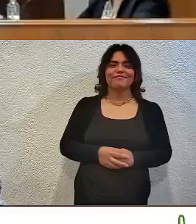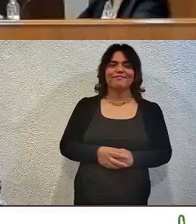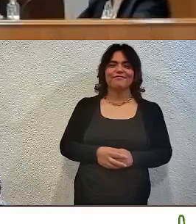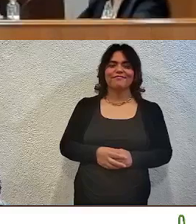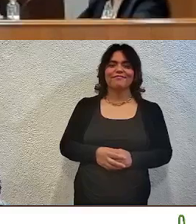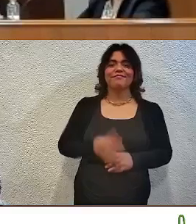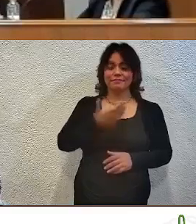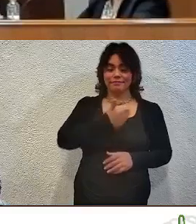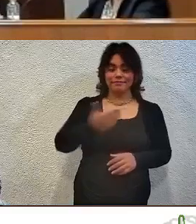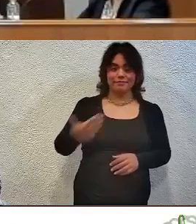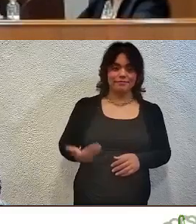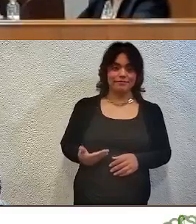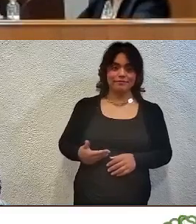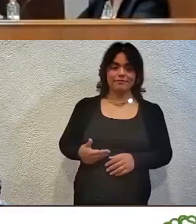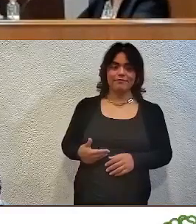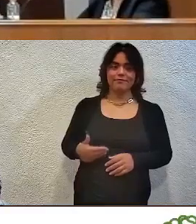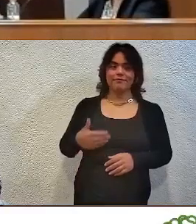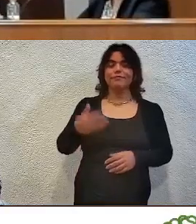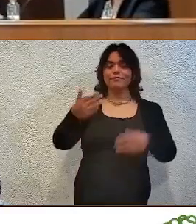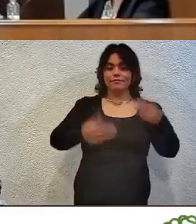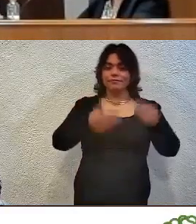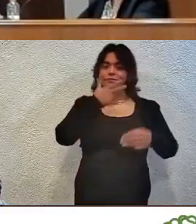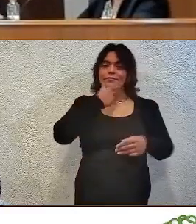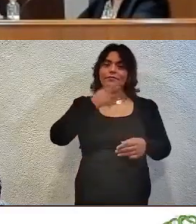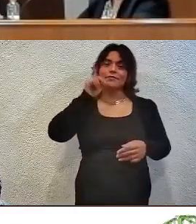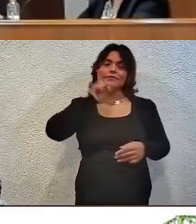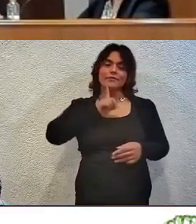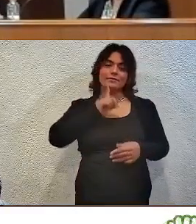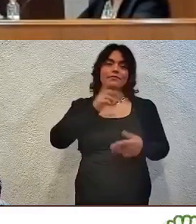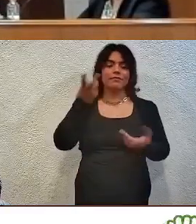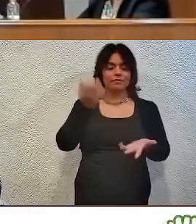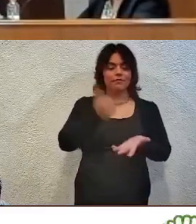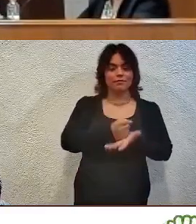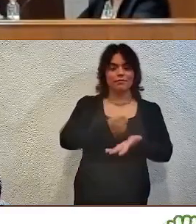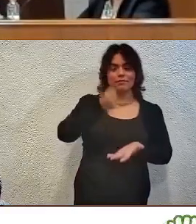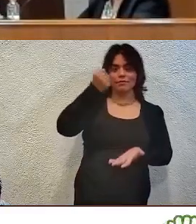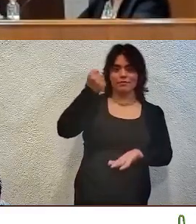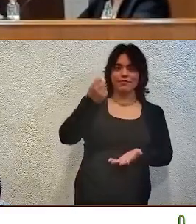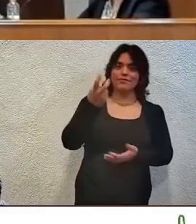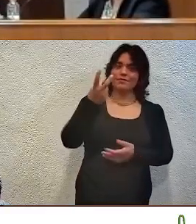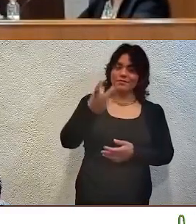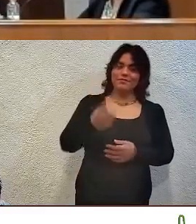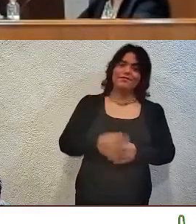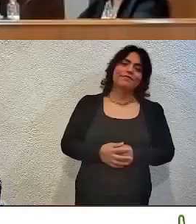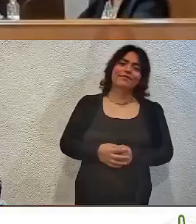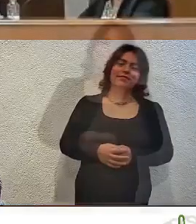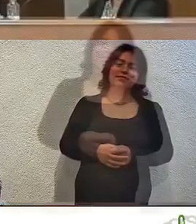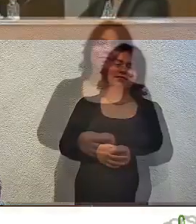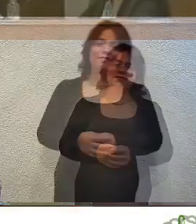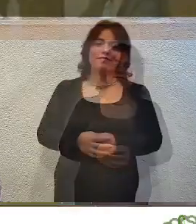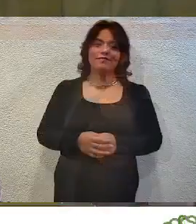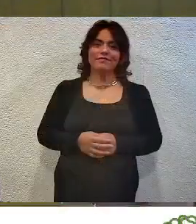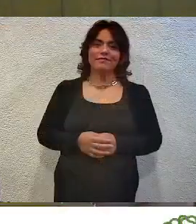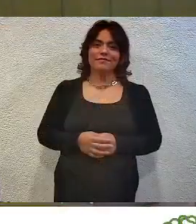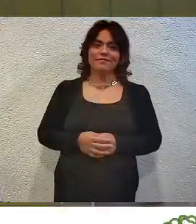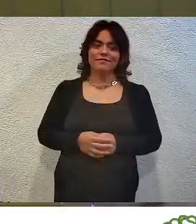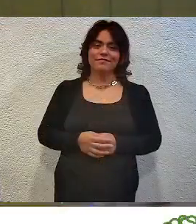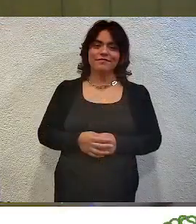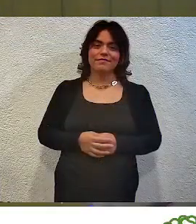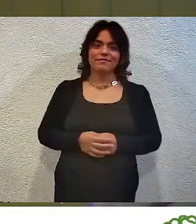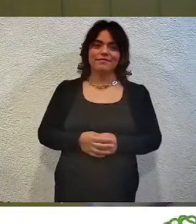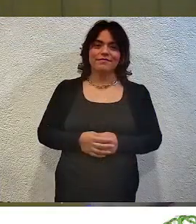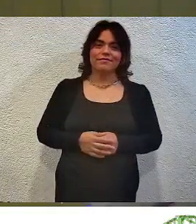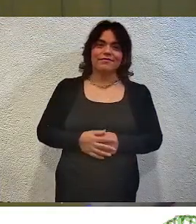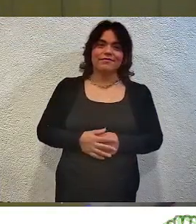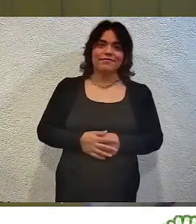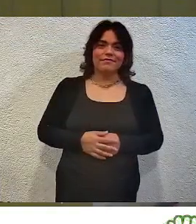Magistrada presidenta, magistrada, magistrados, el proyecto de resolución fue aprobado por unanimidad de votos. Gracias, secretario. En consecuencia, sírvase recabar